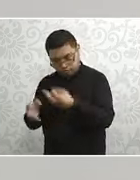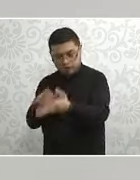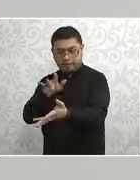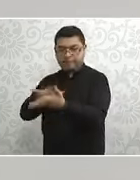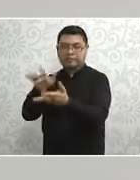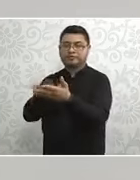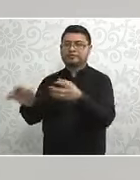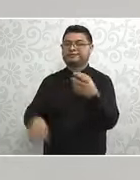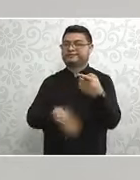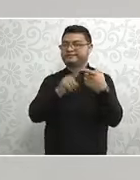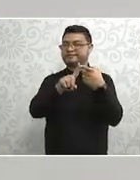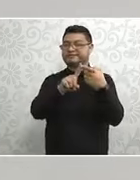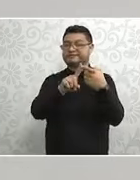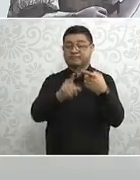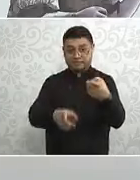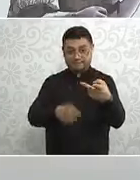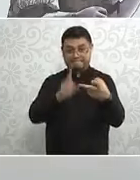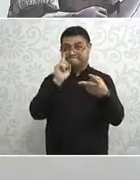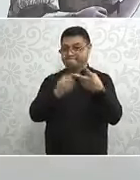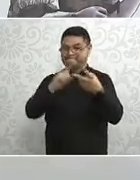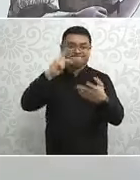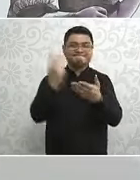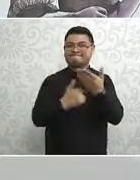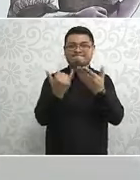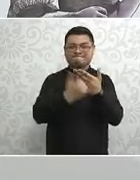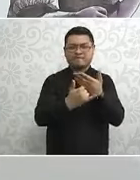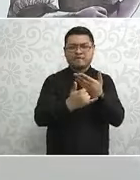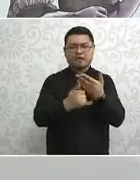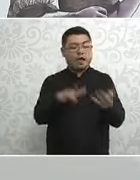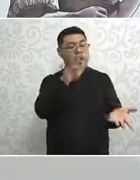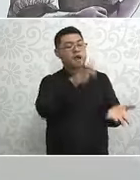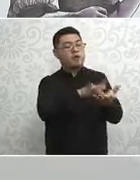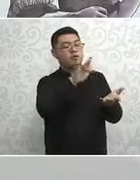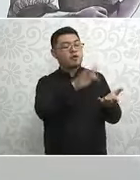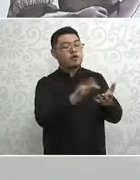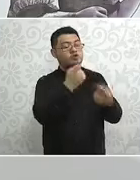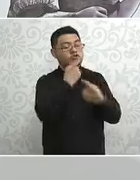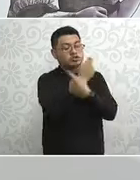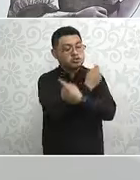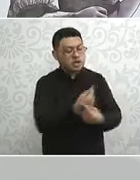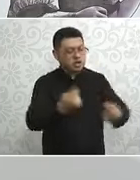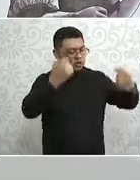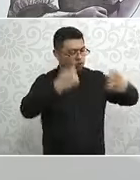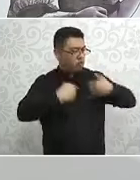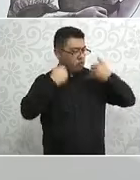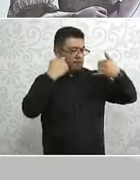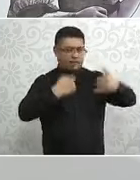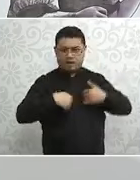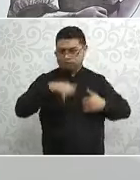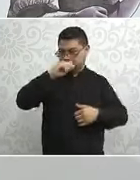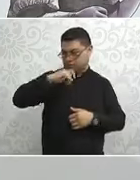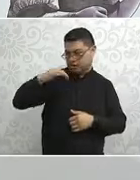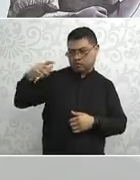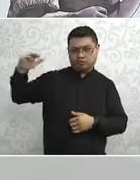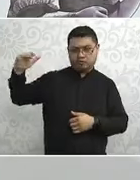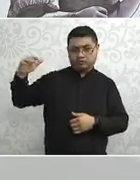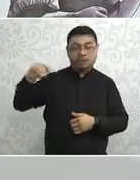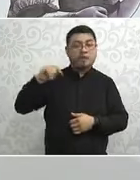programa que lo explicó Mario aquí apoyo a todos los niños niñas adolescentes que van a escuela